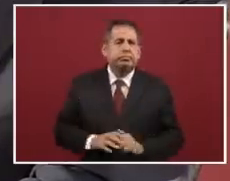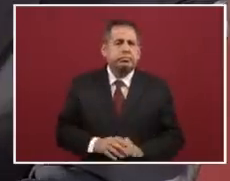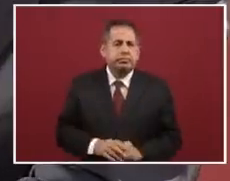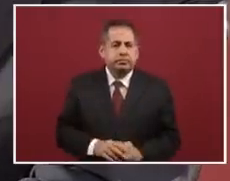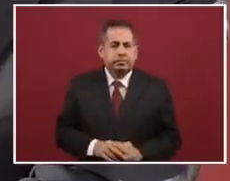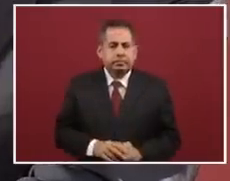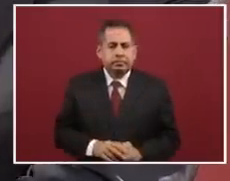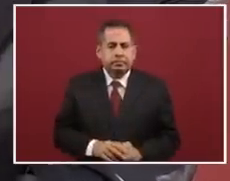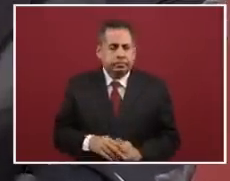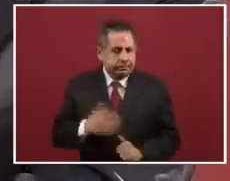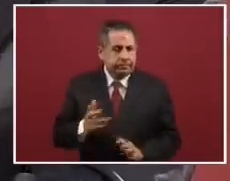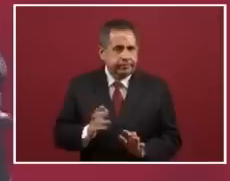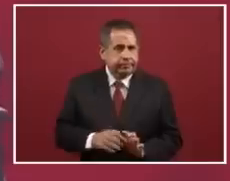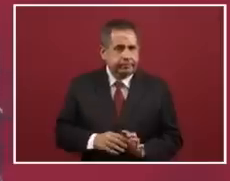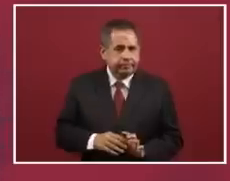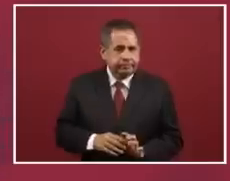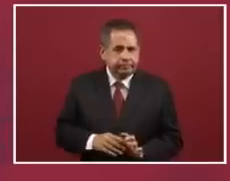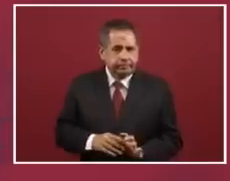Entonces,